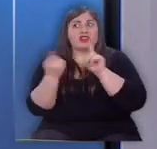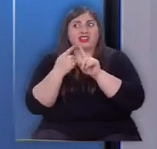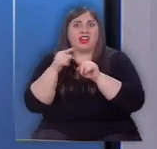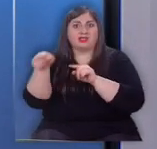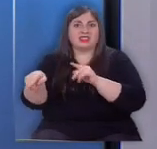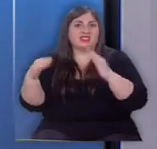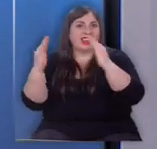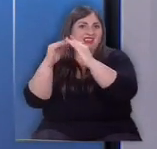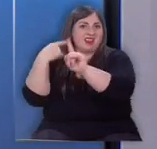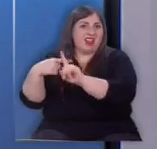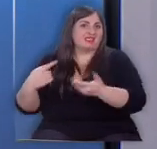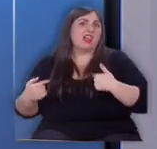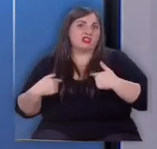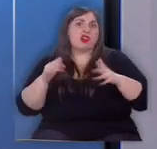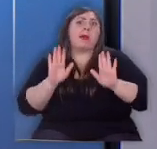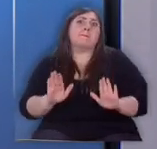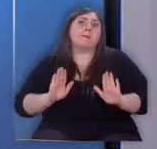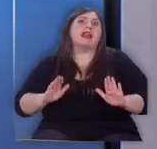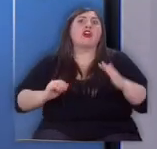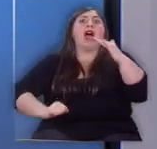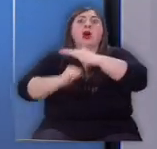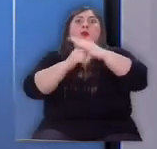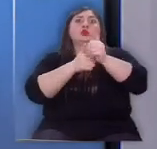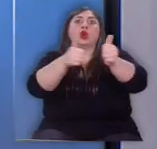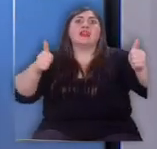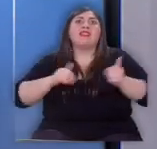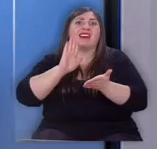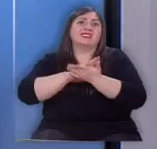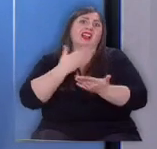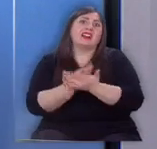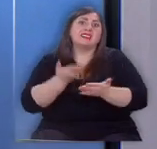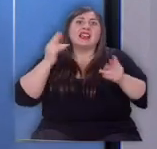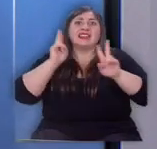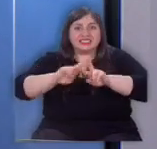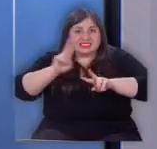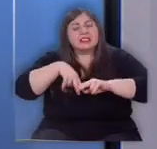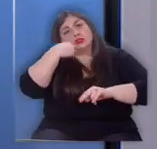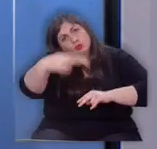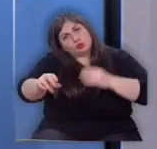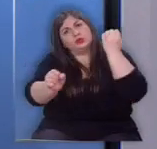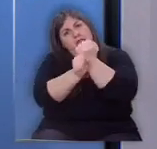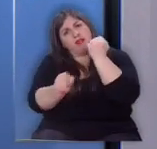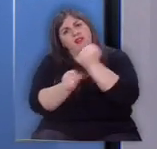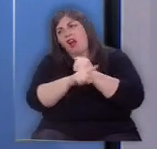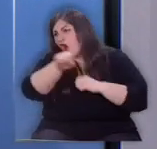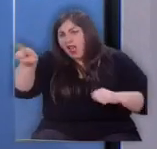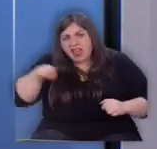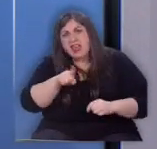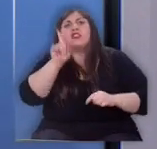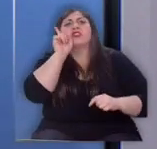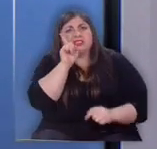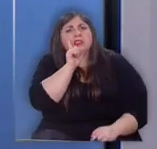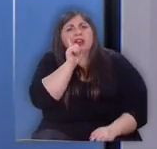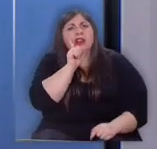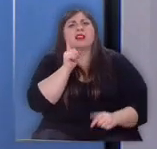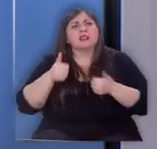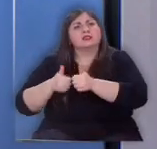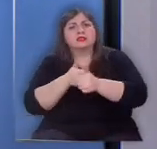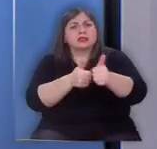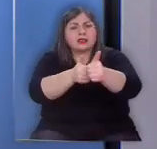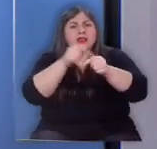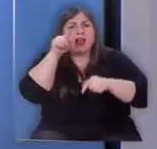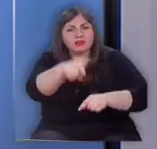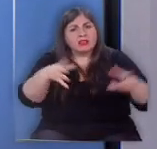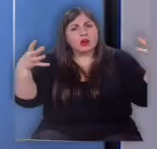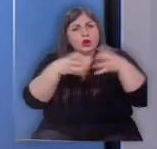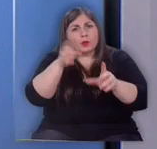iglesia, y yo esperaría que la autoridad sanitaria hiciera su pega, hiciera su trabajo. Son ellos que tienen que hacerle seguimiento a